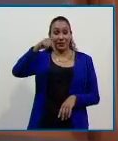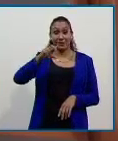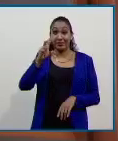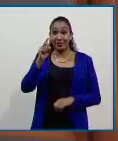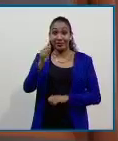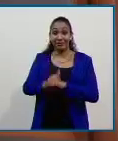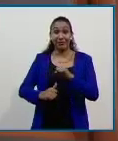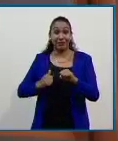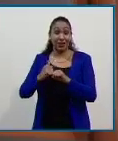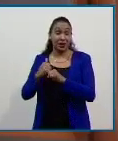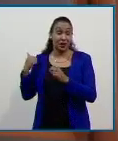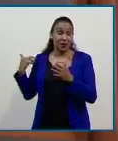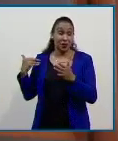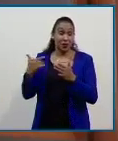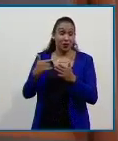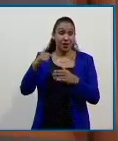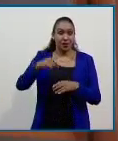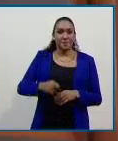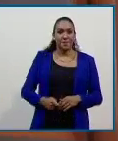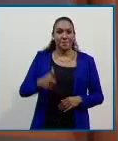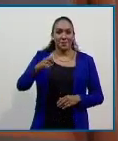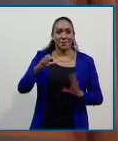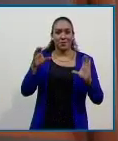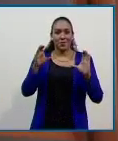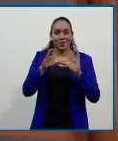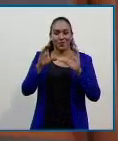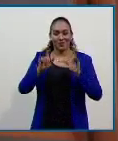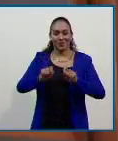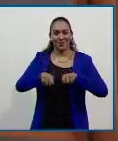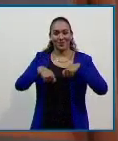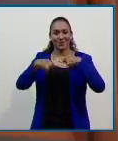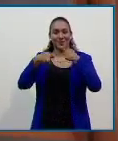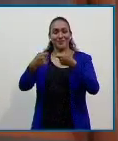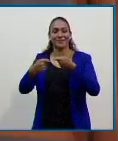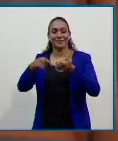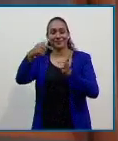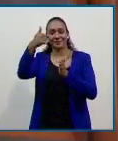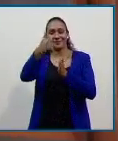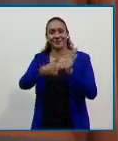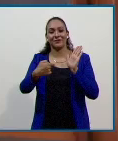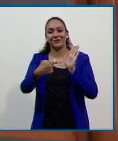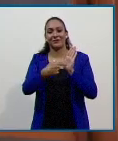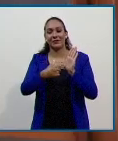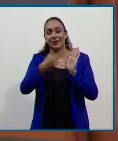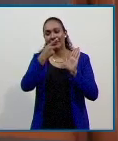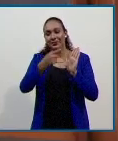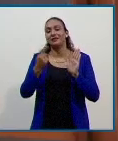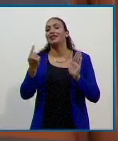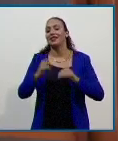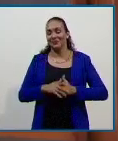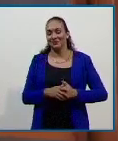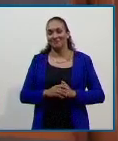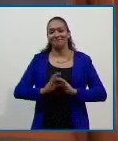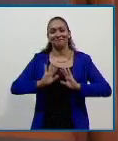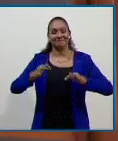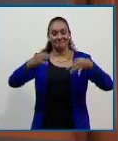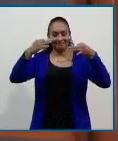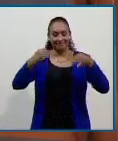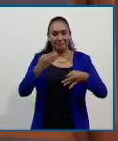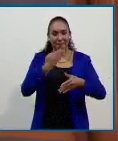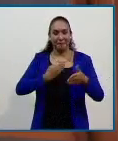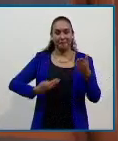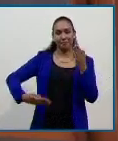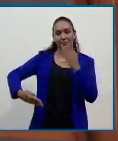institución, le hace entrega de la constancia que la acredita como